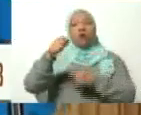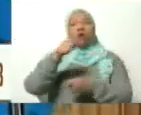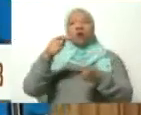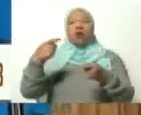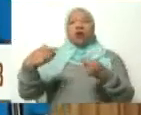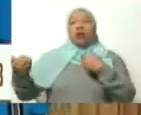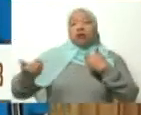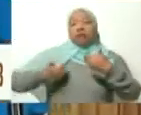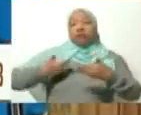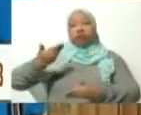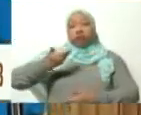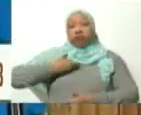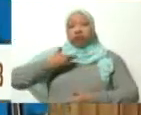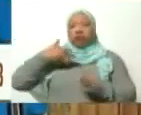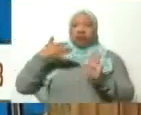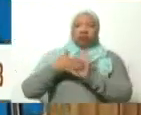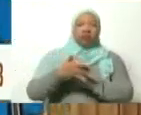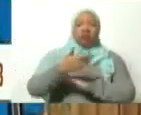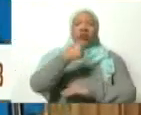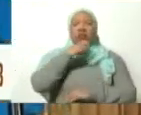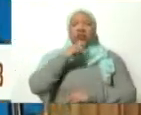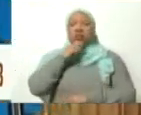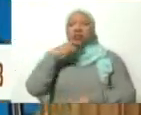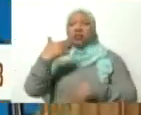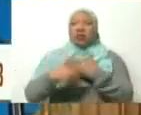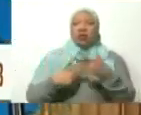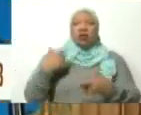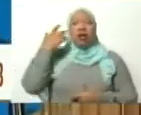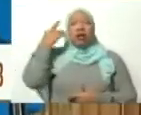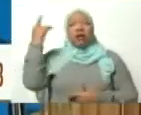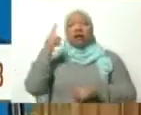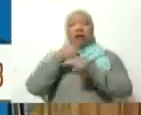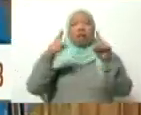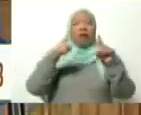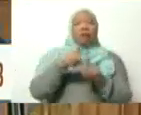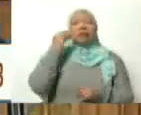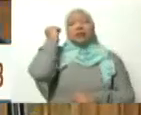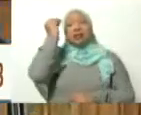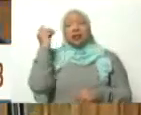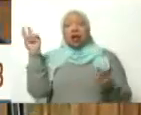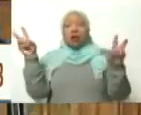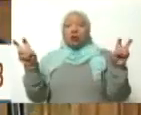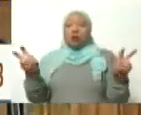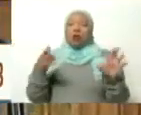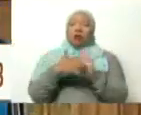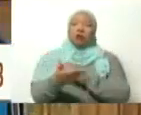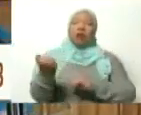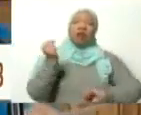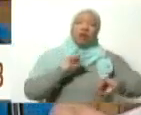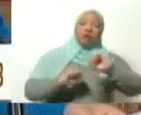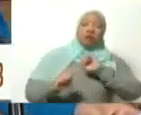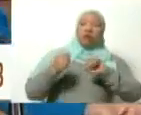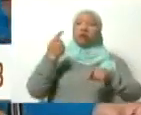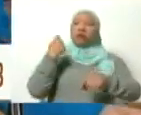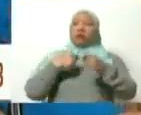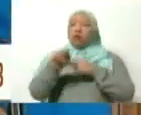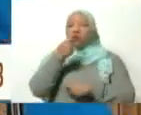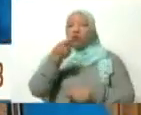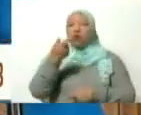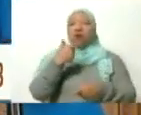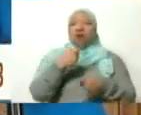bloqueada significa mucha audacia, mucha creatividad para garantizar estos pagos internacionales a través de